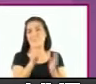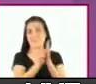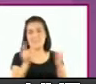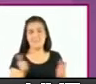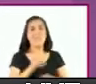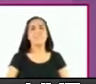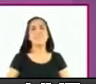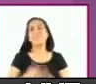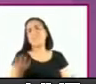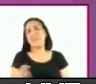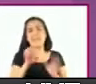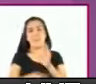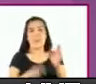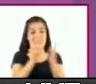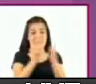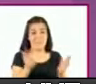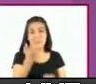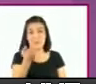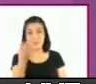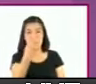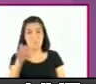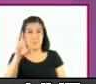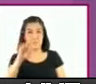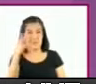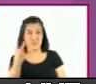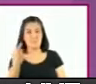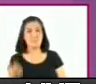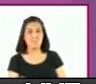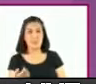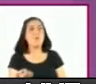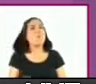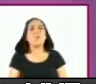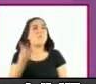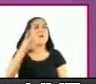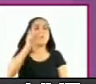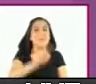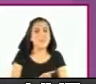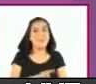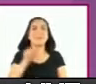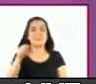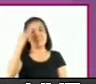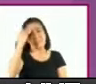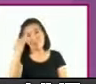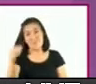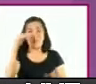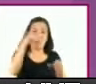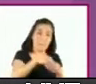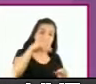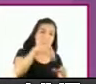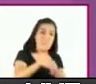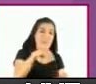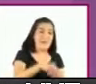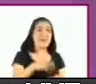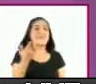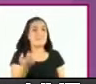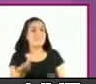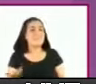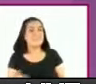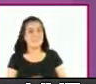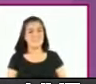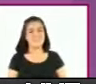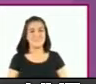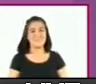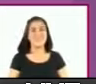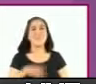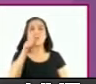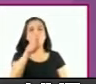libro costara 242 pesos, ¿cuántos días tardaría Mateo en reunir esa cantidad?